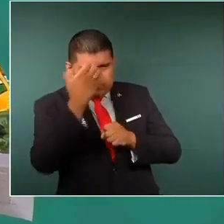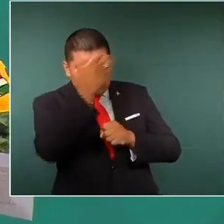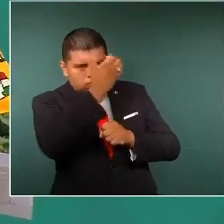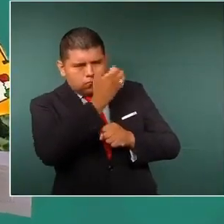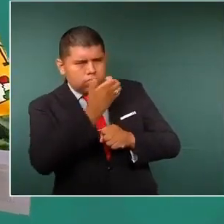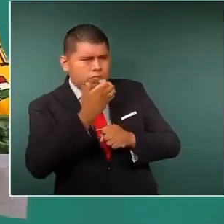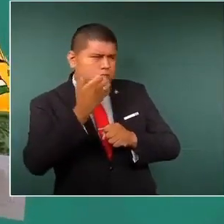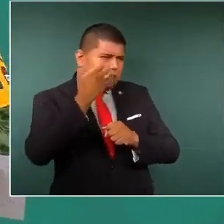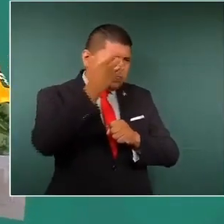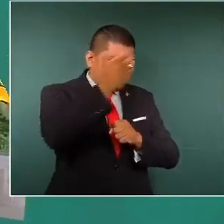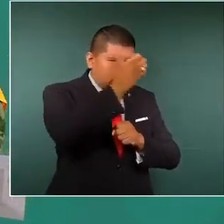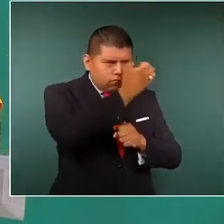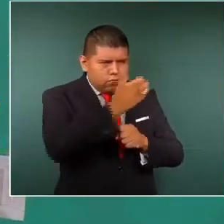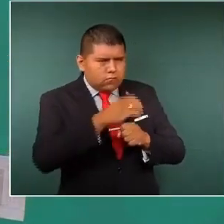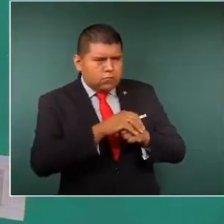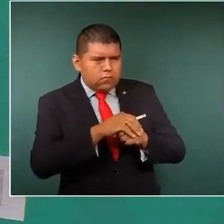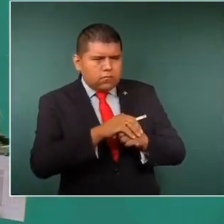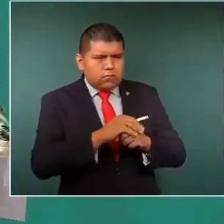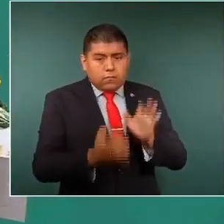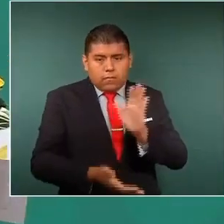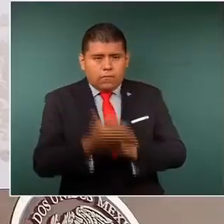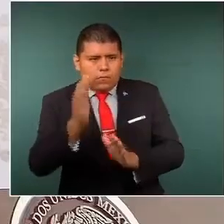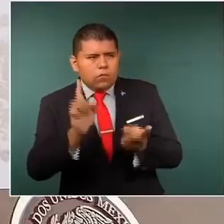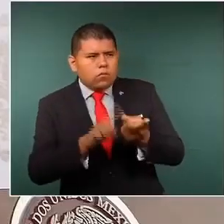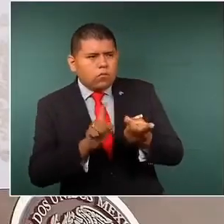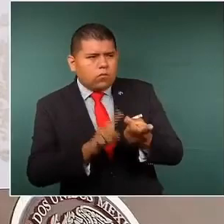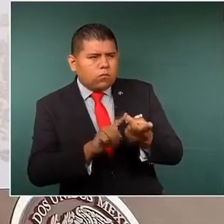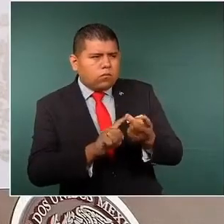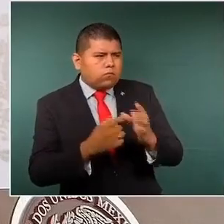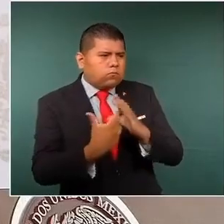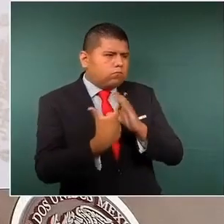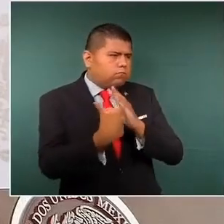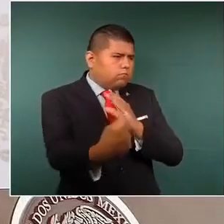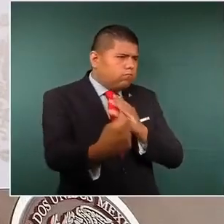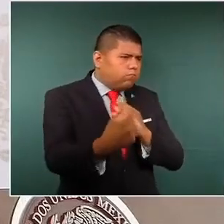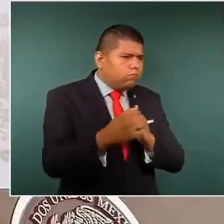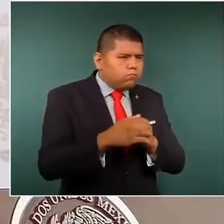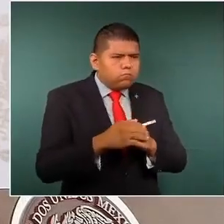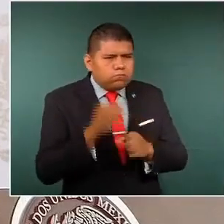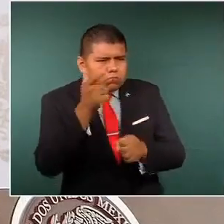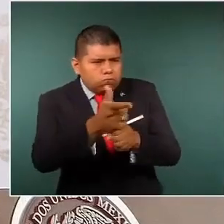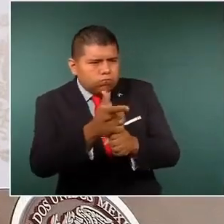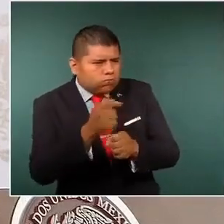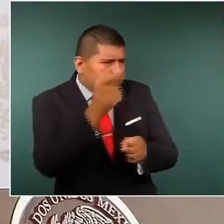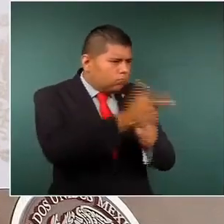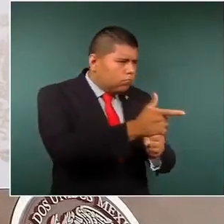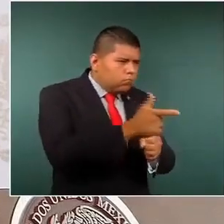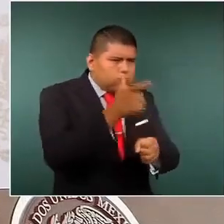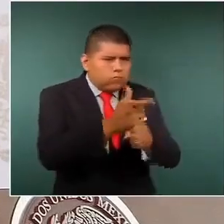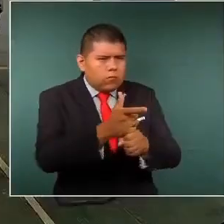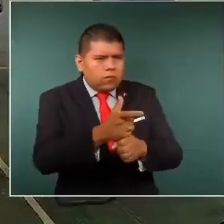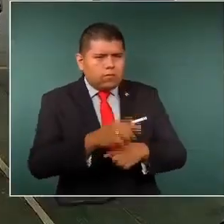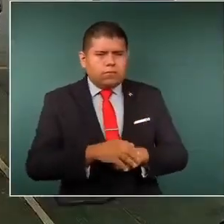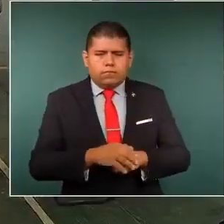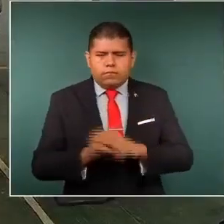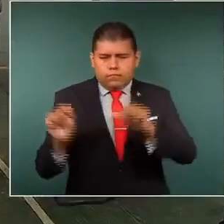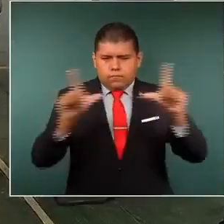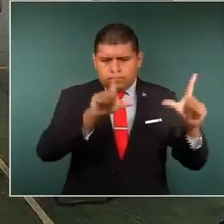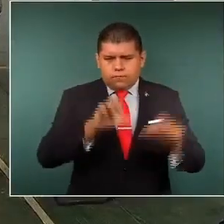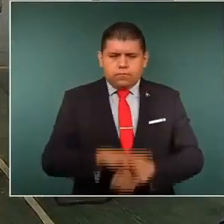las probables rutas de escape que ubicamos en cada uno de los municipios. Adelante, por